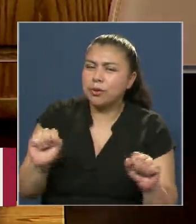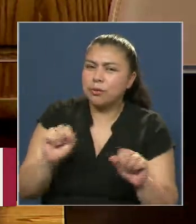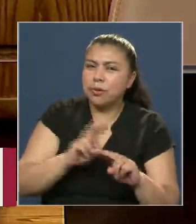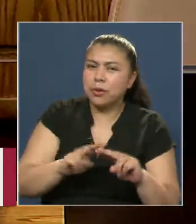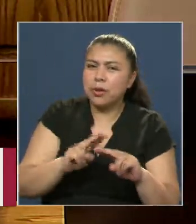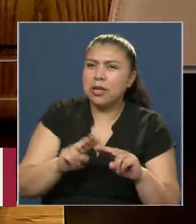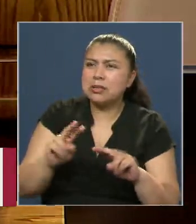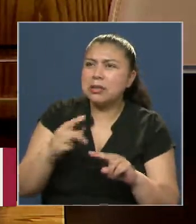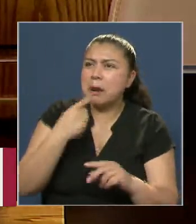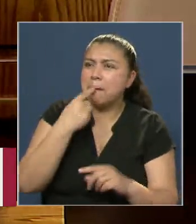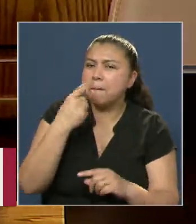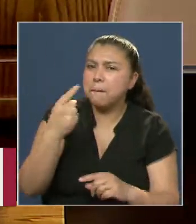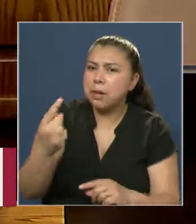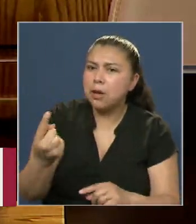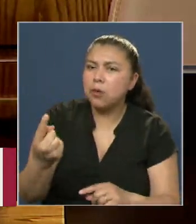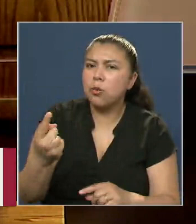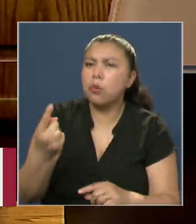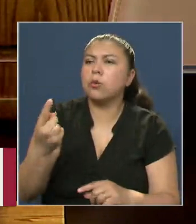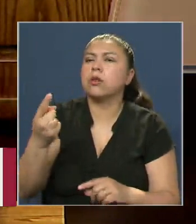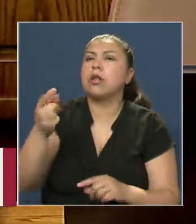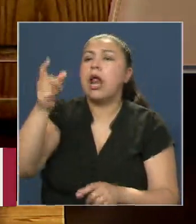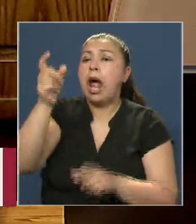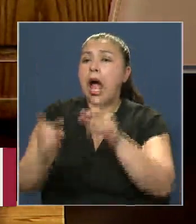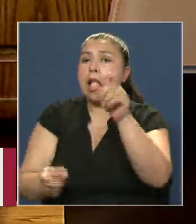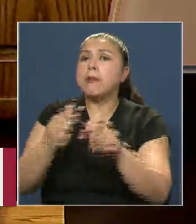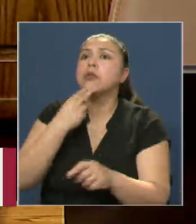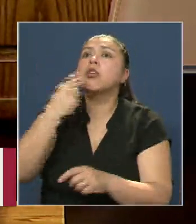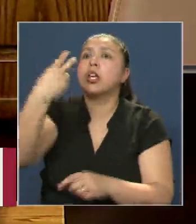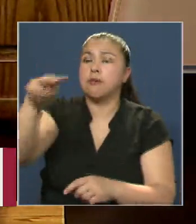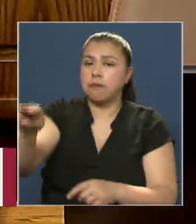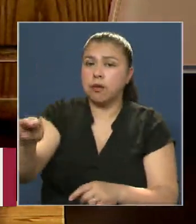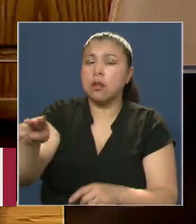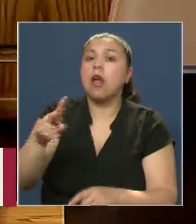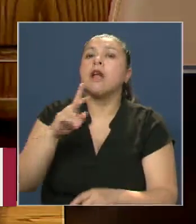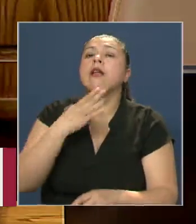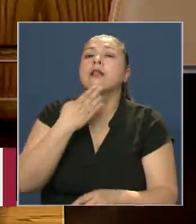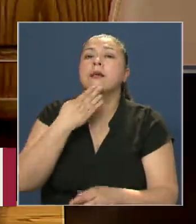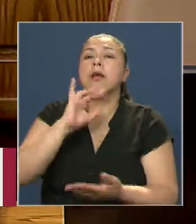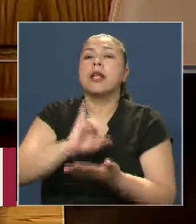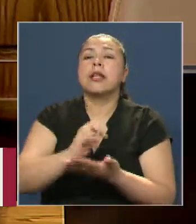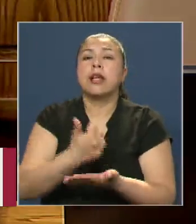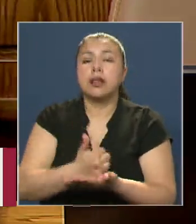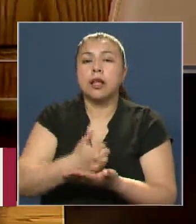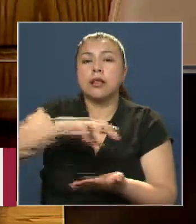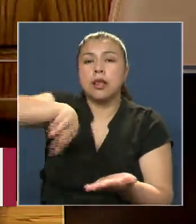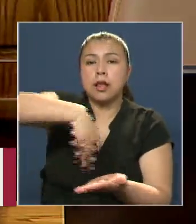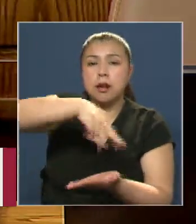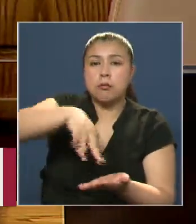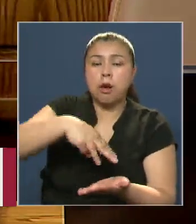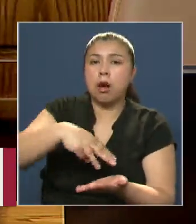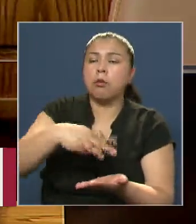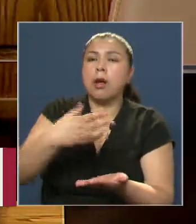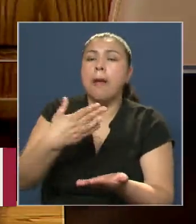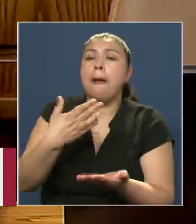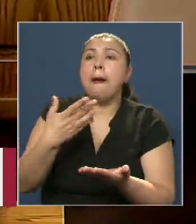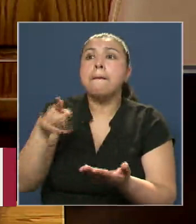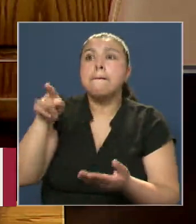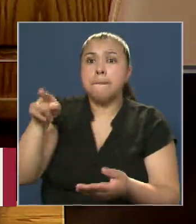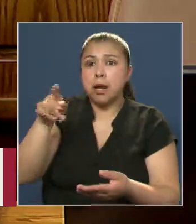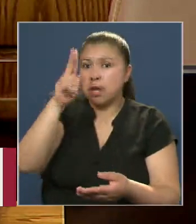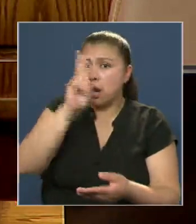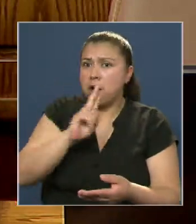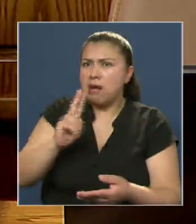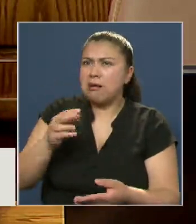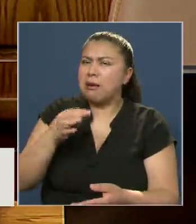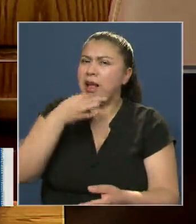sin las consultas previas a los vecinos. Además, también al intendente del Maule, ¿no es cierto?, presidente, para que él también se pronuncie con